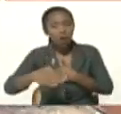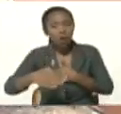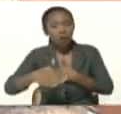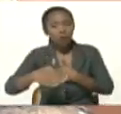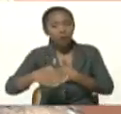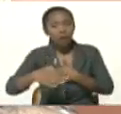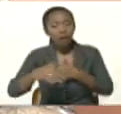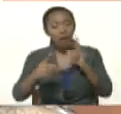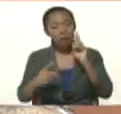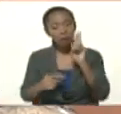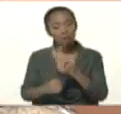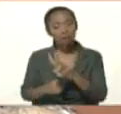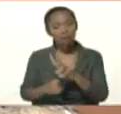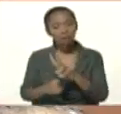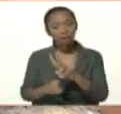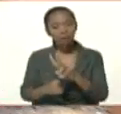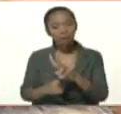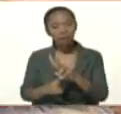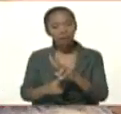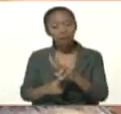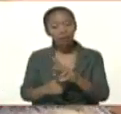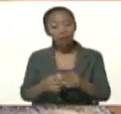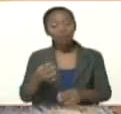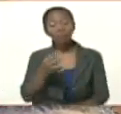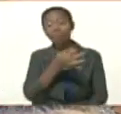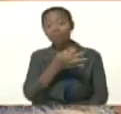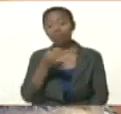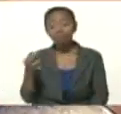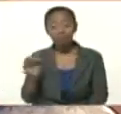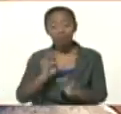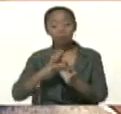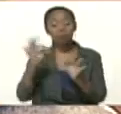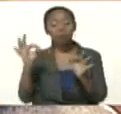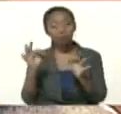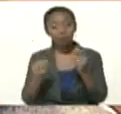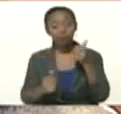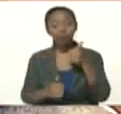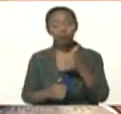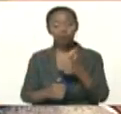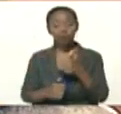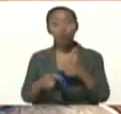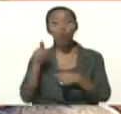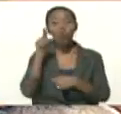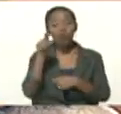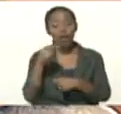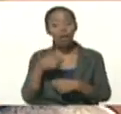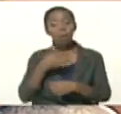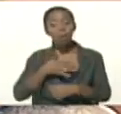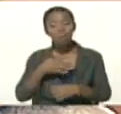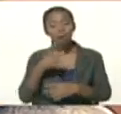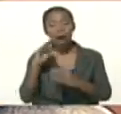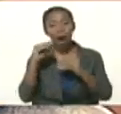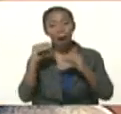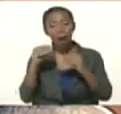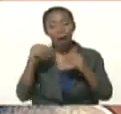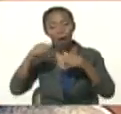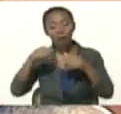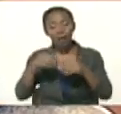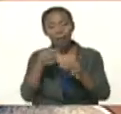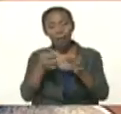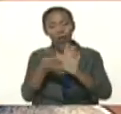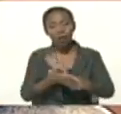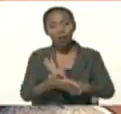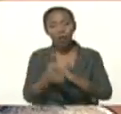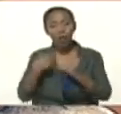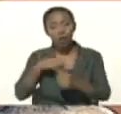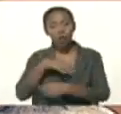que tiene que ver con esta extraordinaria criptomoneda que, como usted lo acaba de señalar, pues nuestro país se